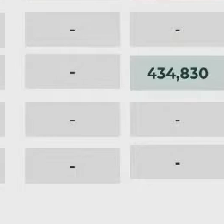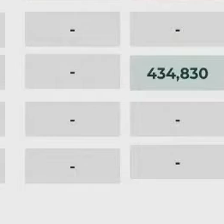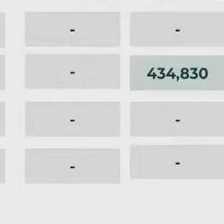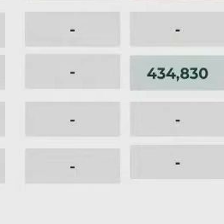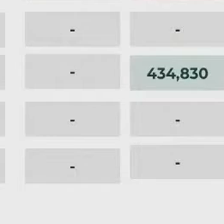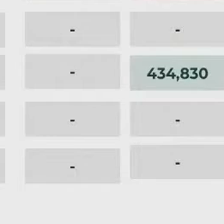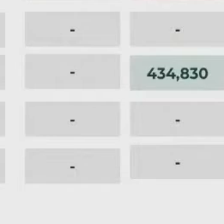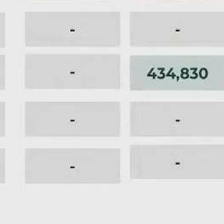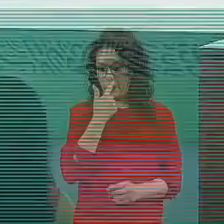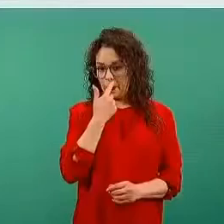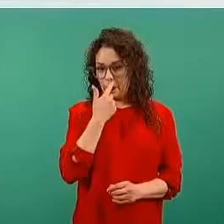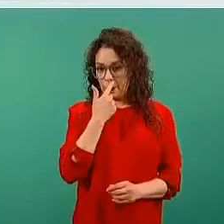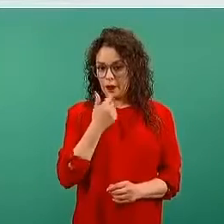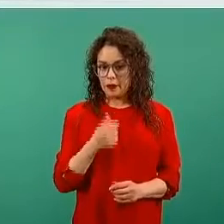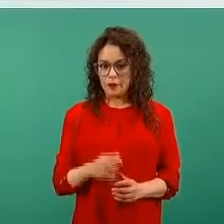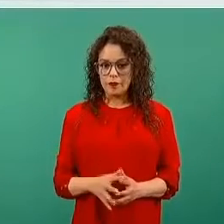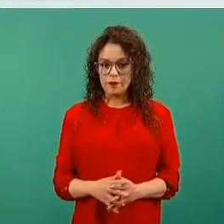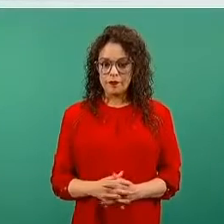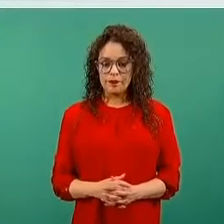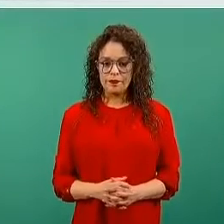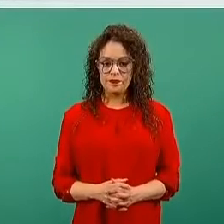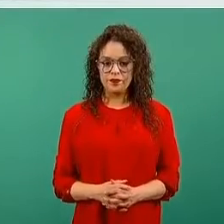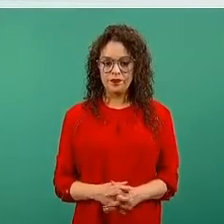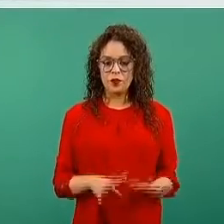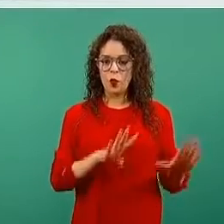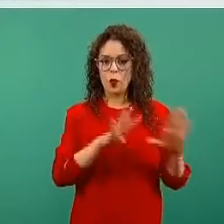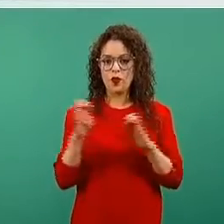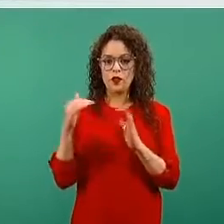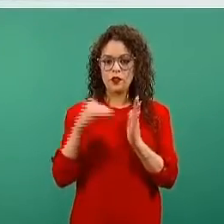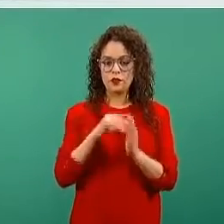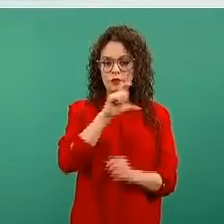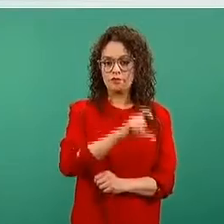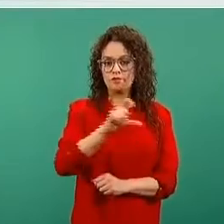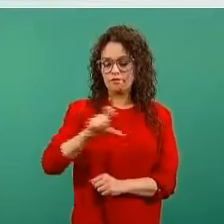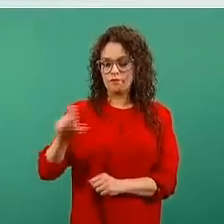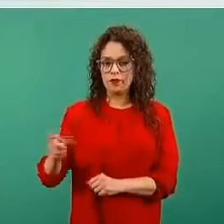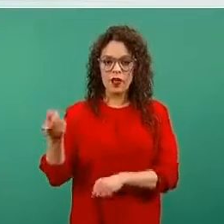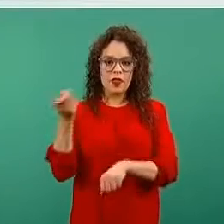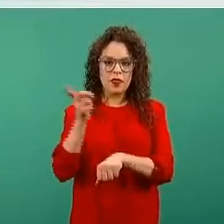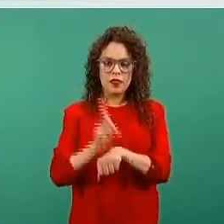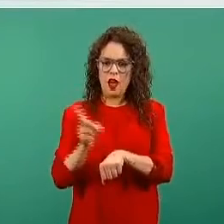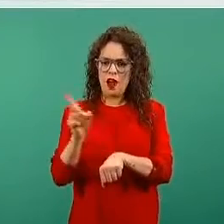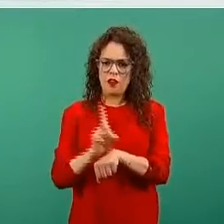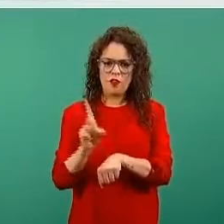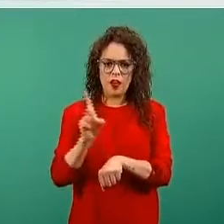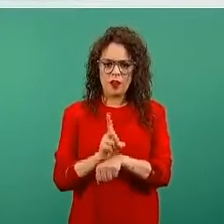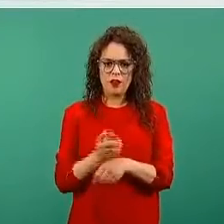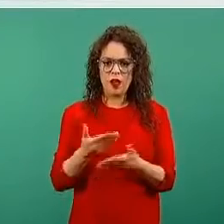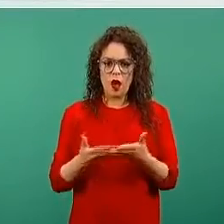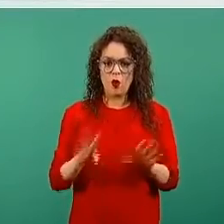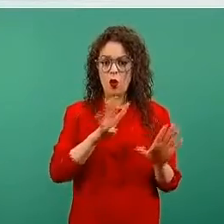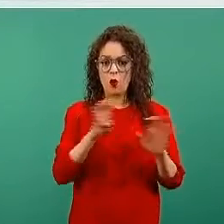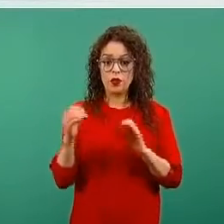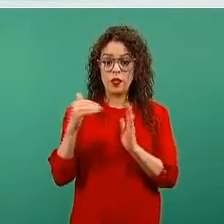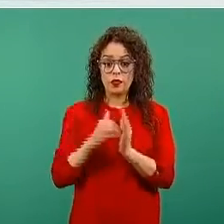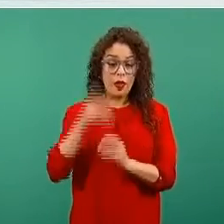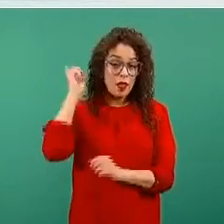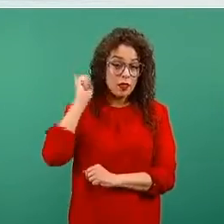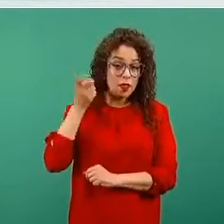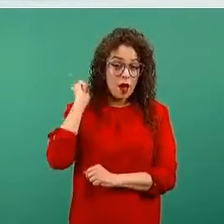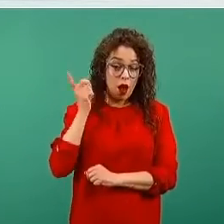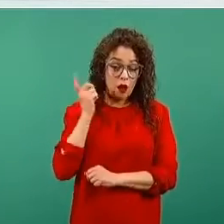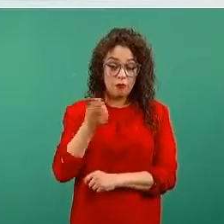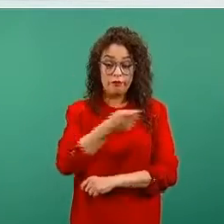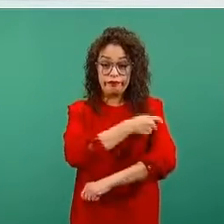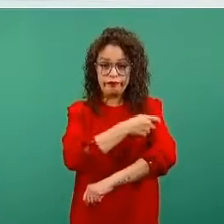las 400.000 dosis diarias. En este momento ya estamos avanzando a 400.000 dosis diarias, un poco más,